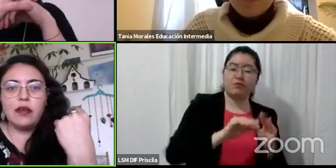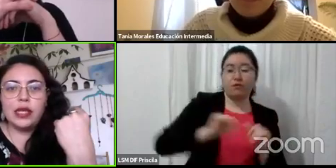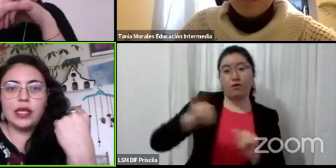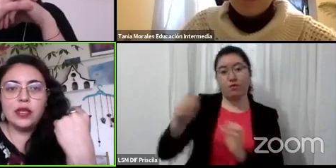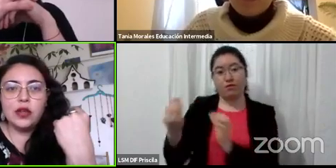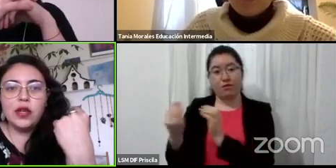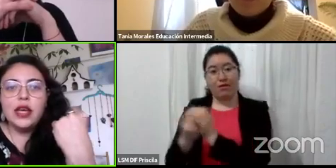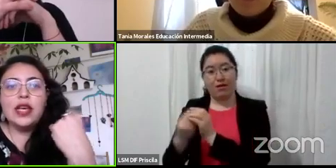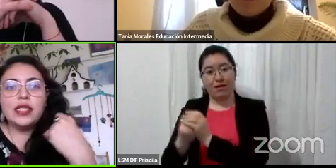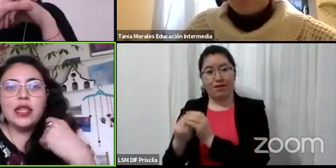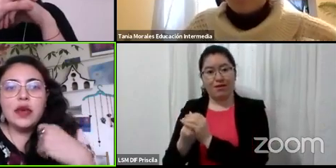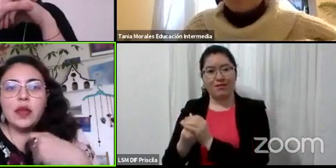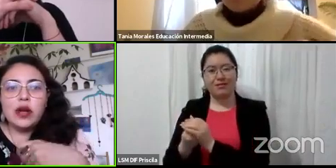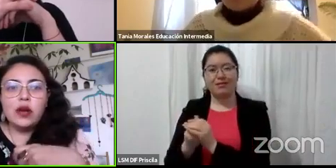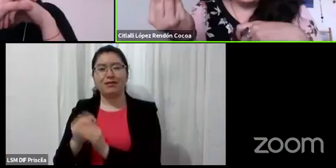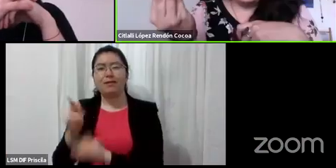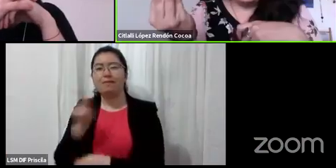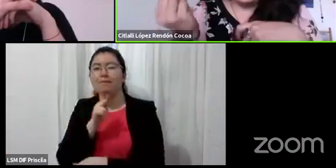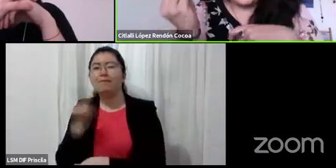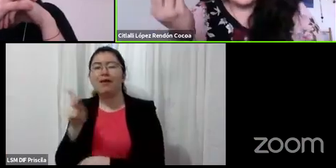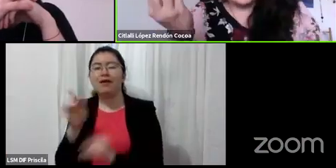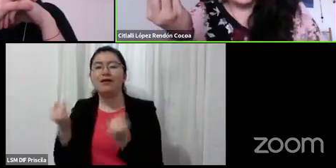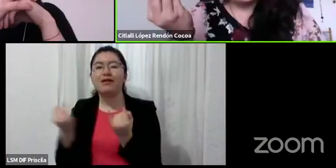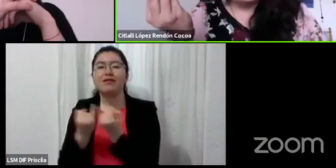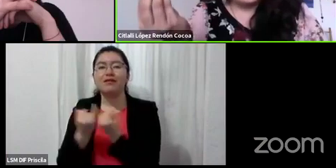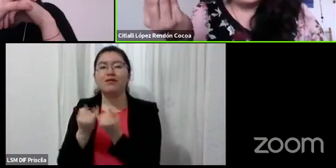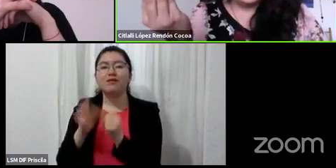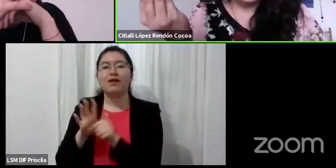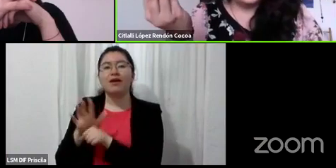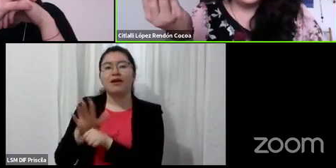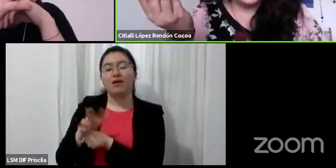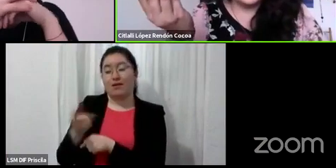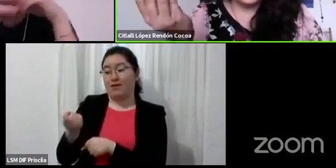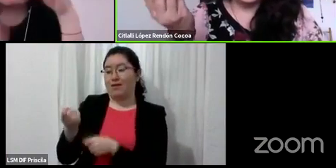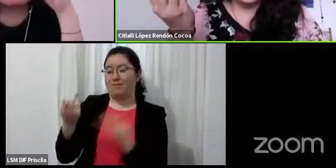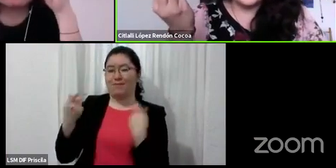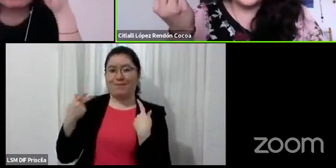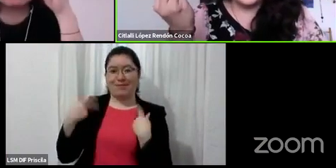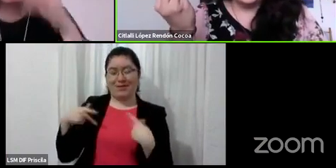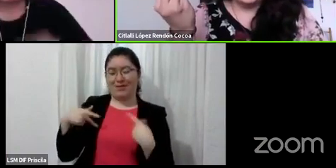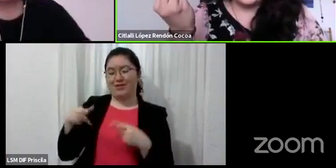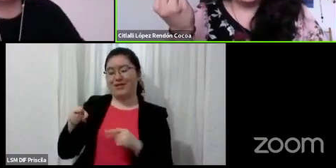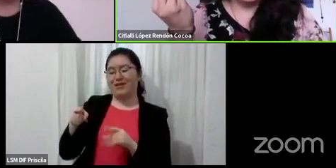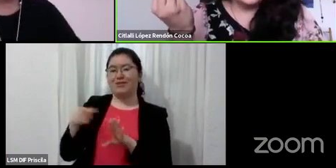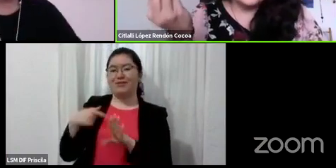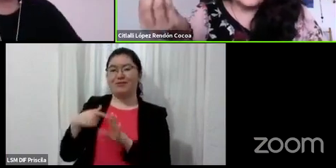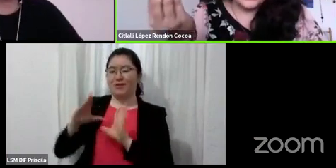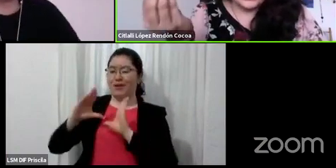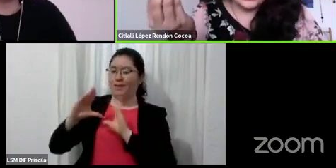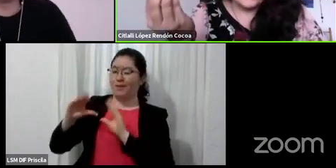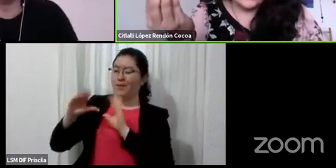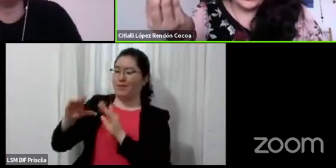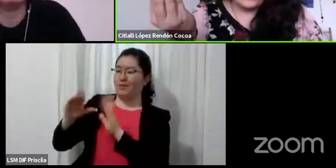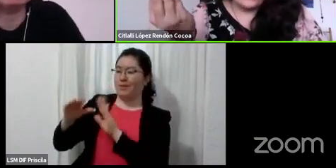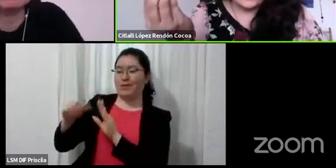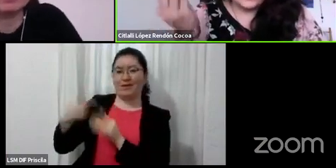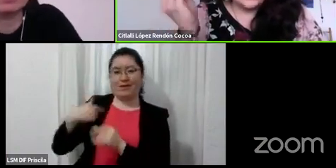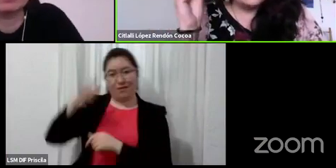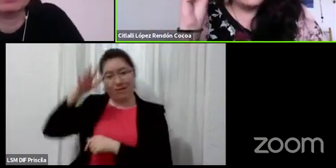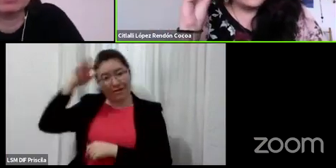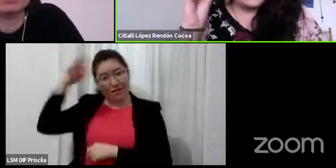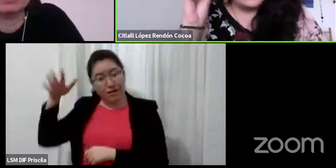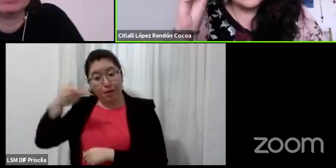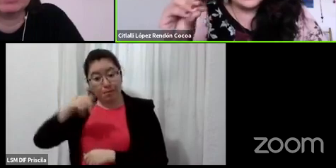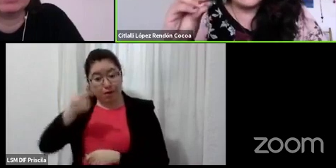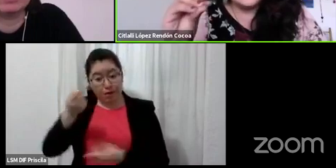campañas de alfabetización. Sin embargo, en COCOA pensamos en hacer esta educación intergeneracional